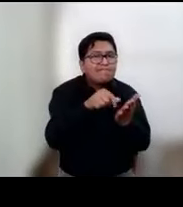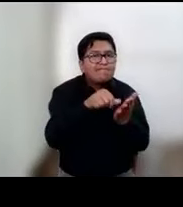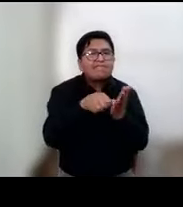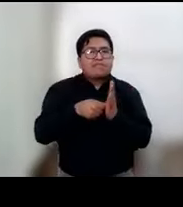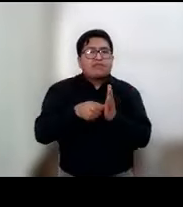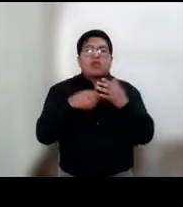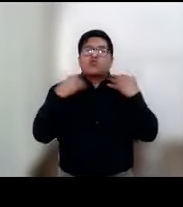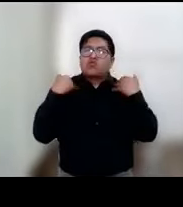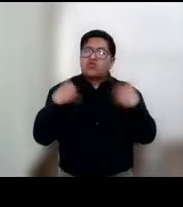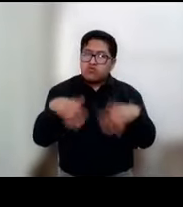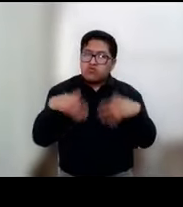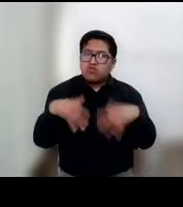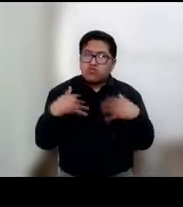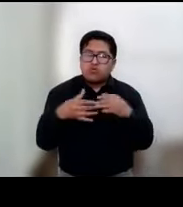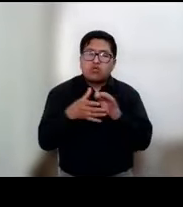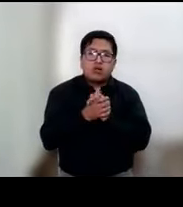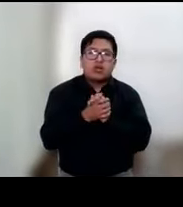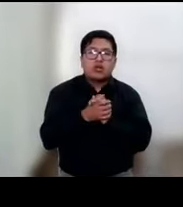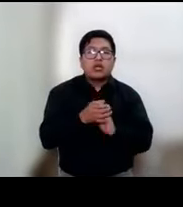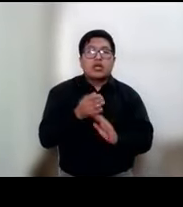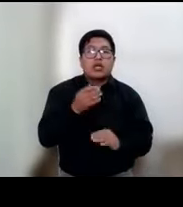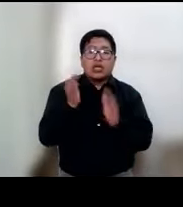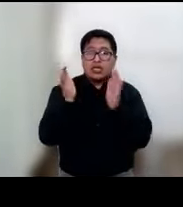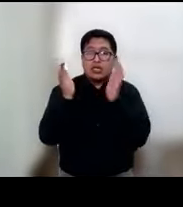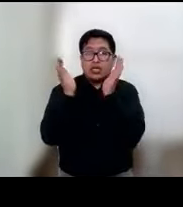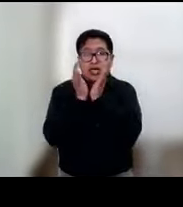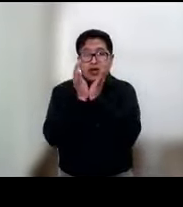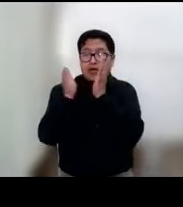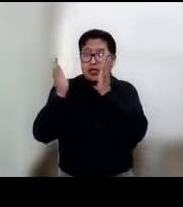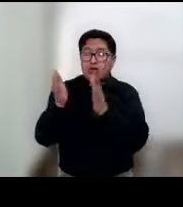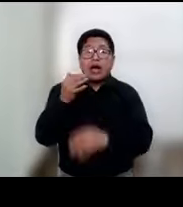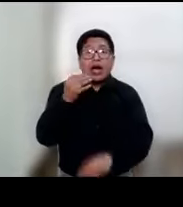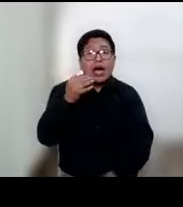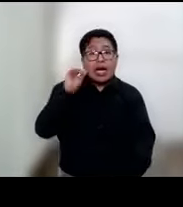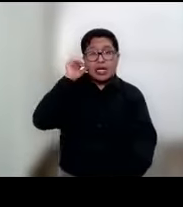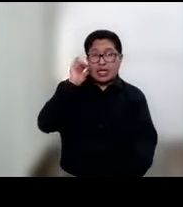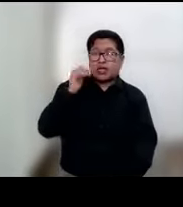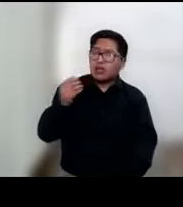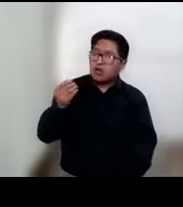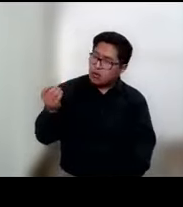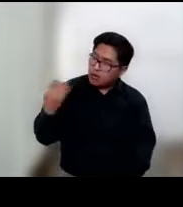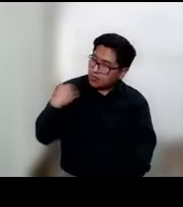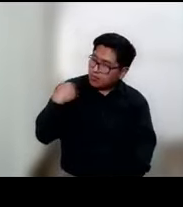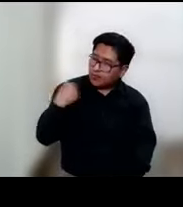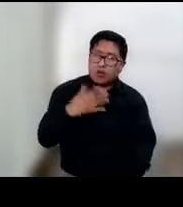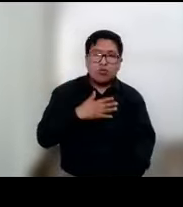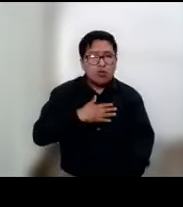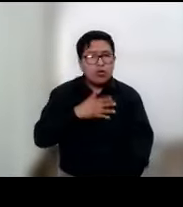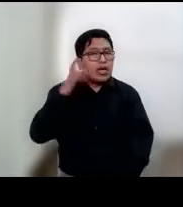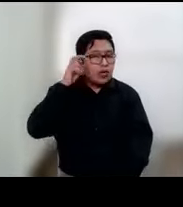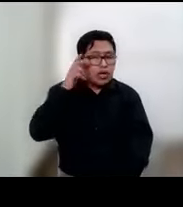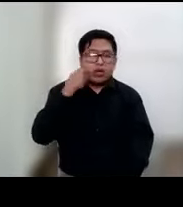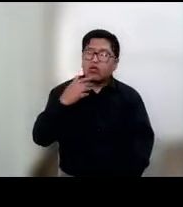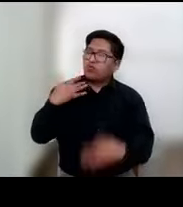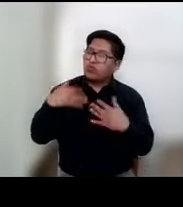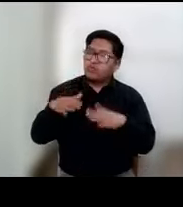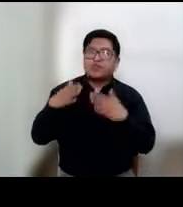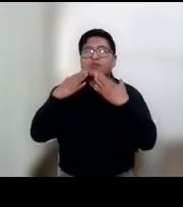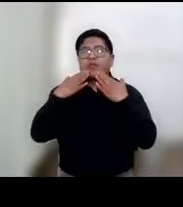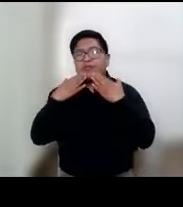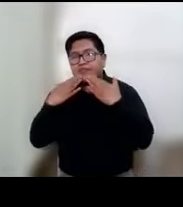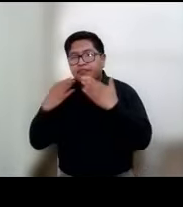compañeros y en realidad la la defensora anoche me recomendaba escucharles y la verdad valió la pena gracias defensora los